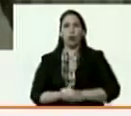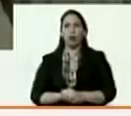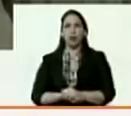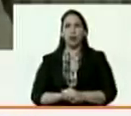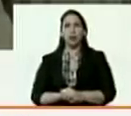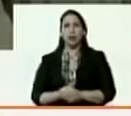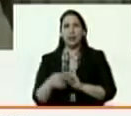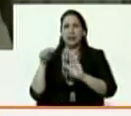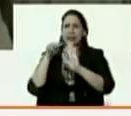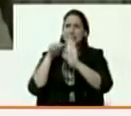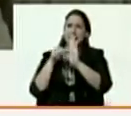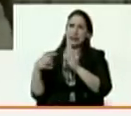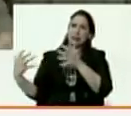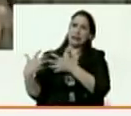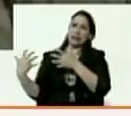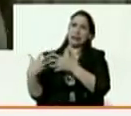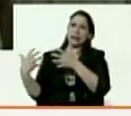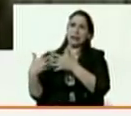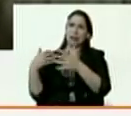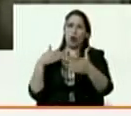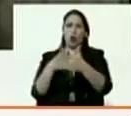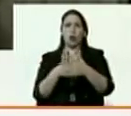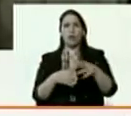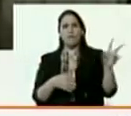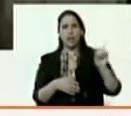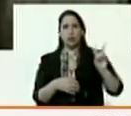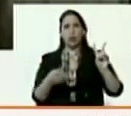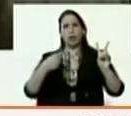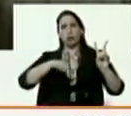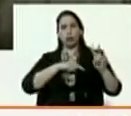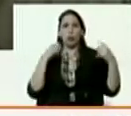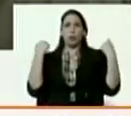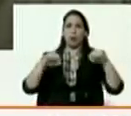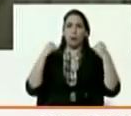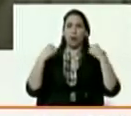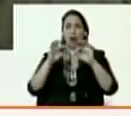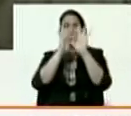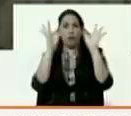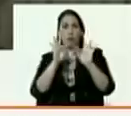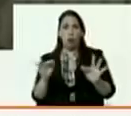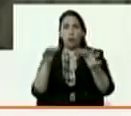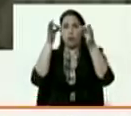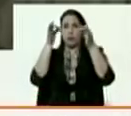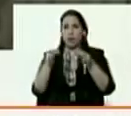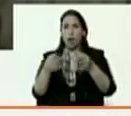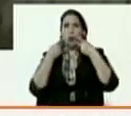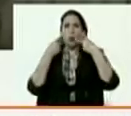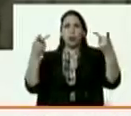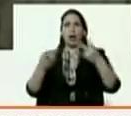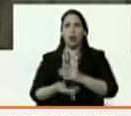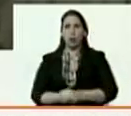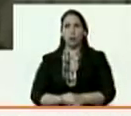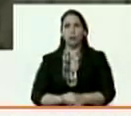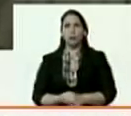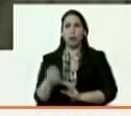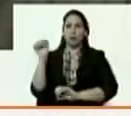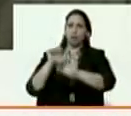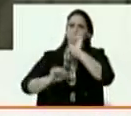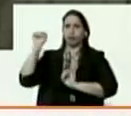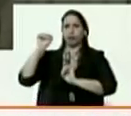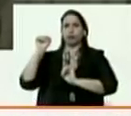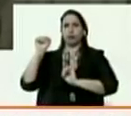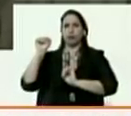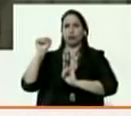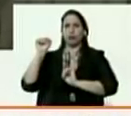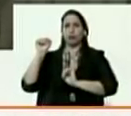belicista contra Venezuela. Nosotros hemos preparado de manera oficial un comunicado en rechazo